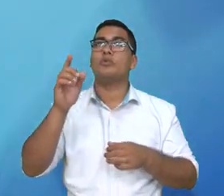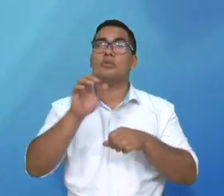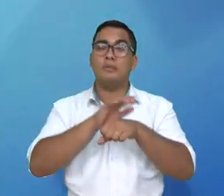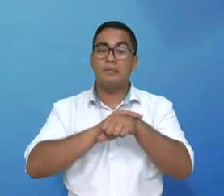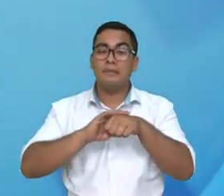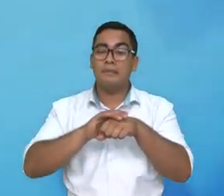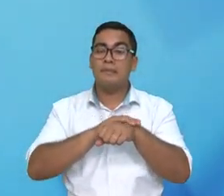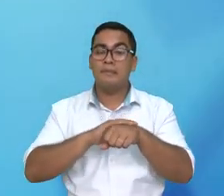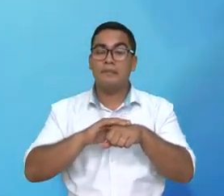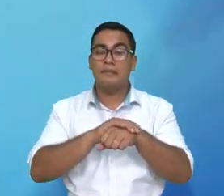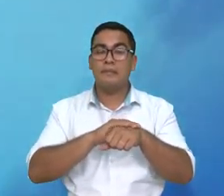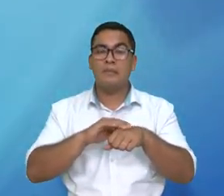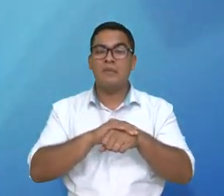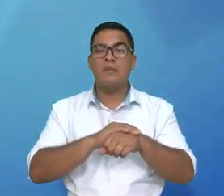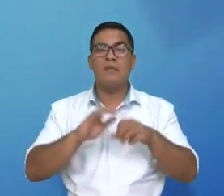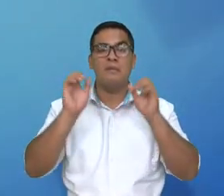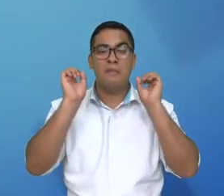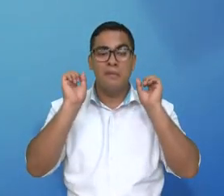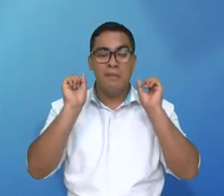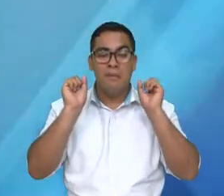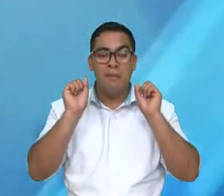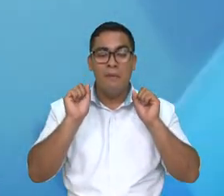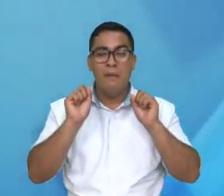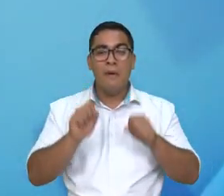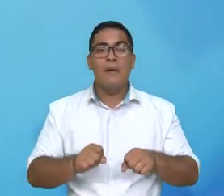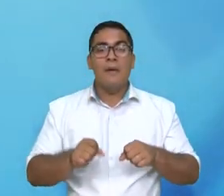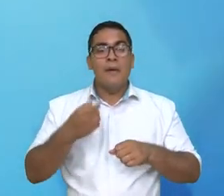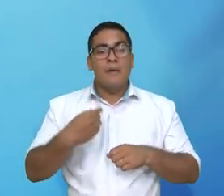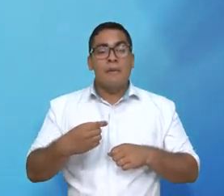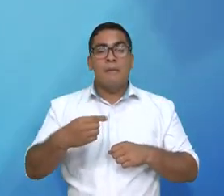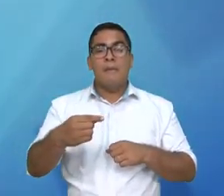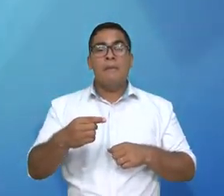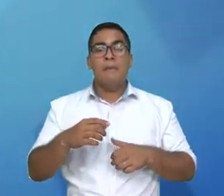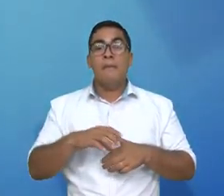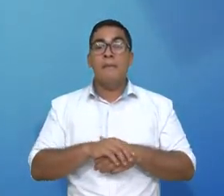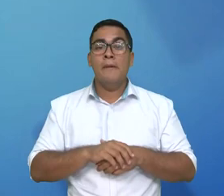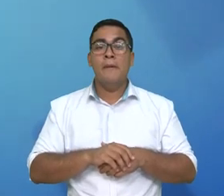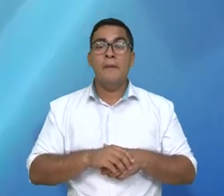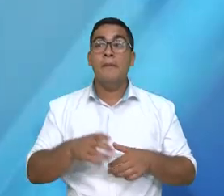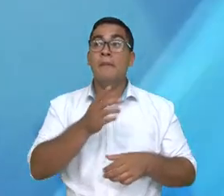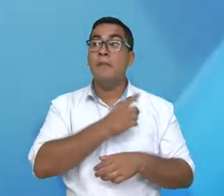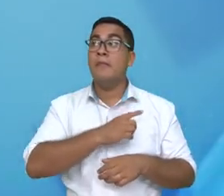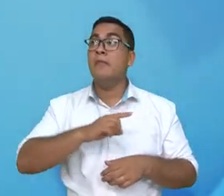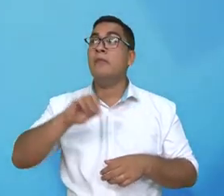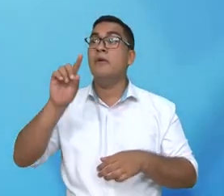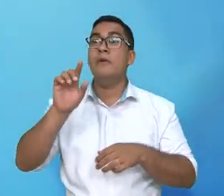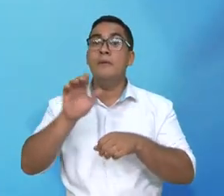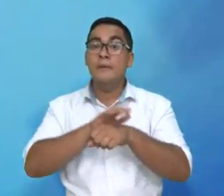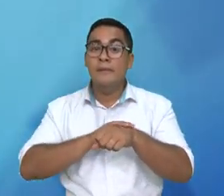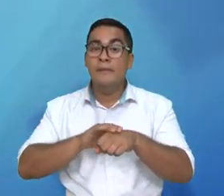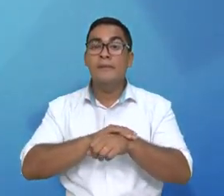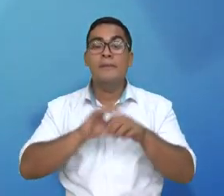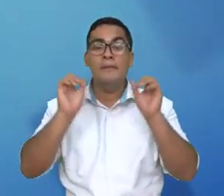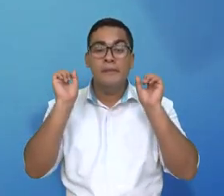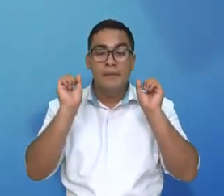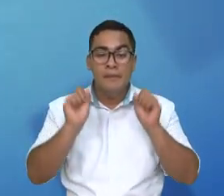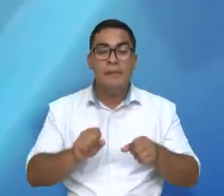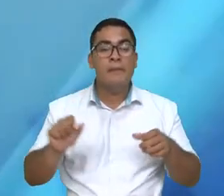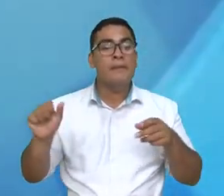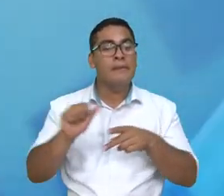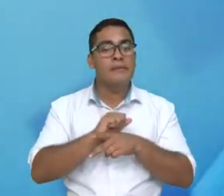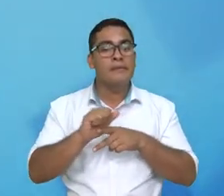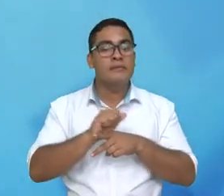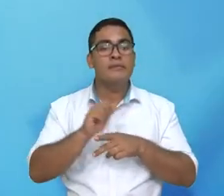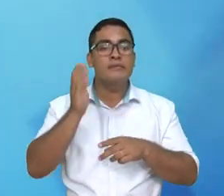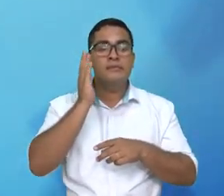permite tener y hacer crecer cada día. Dios nos concede aplicar esa